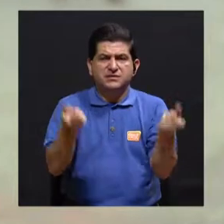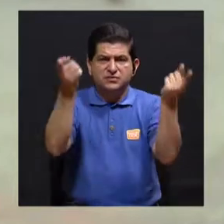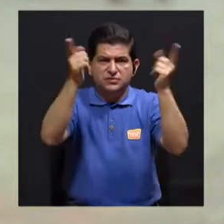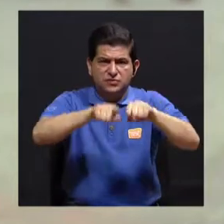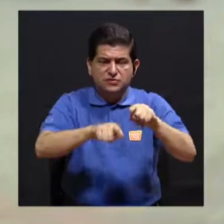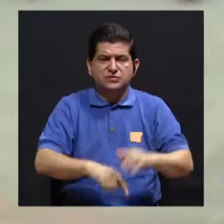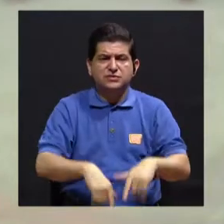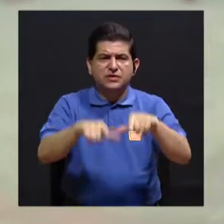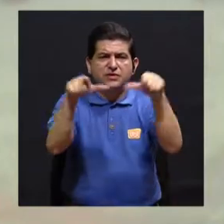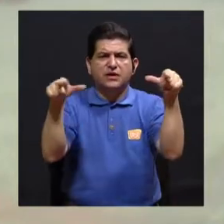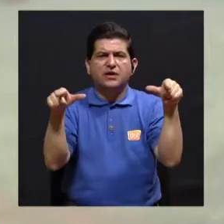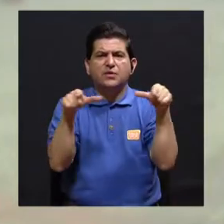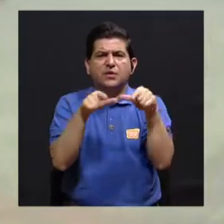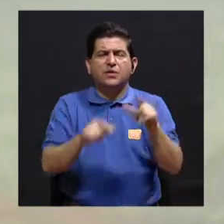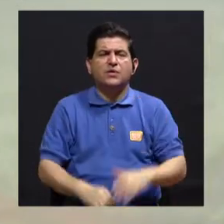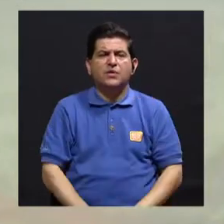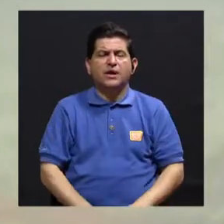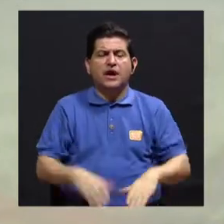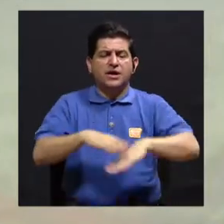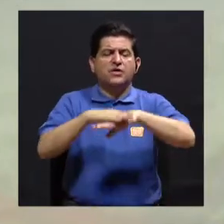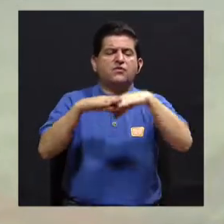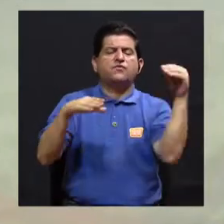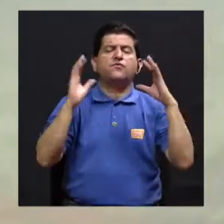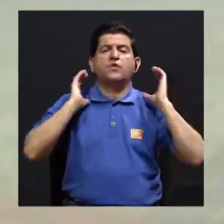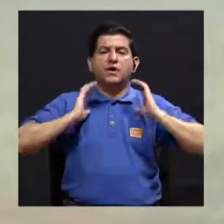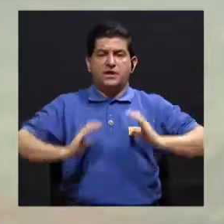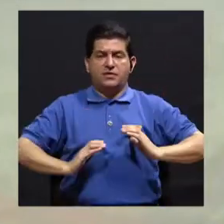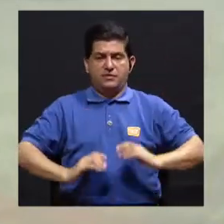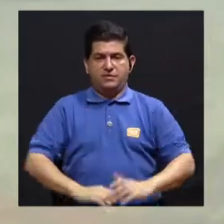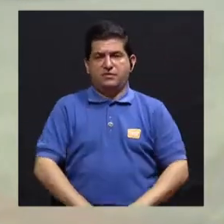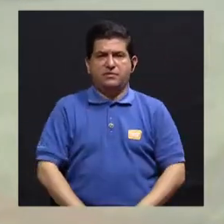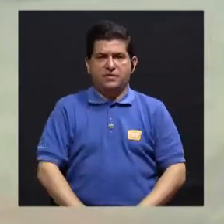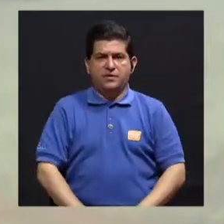se presenten en zonas más externas del cuerpo,